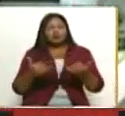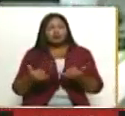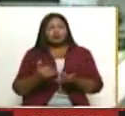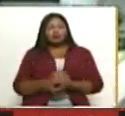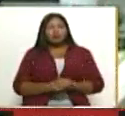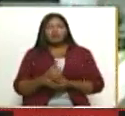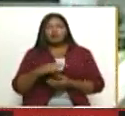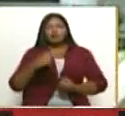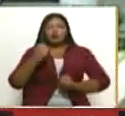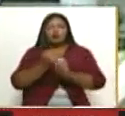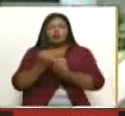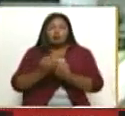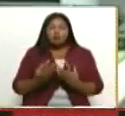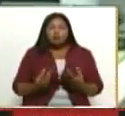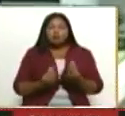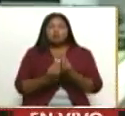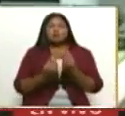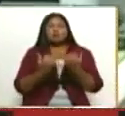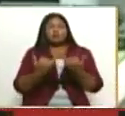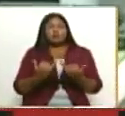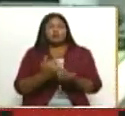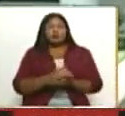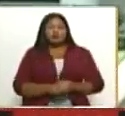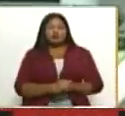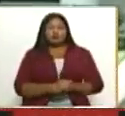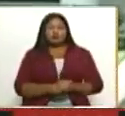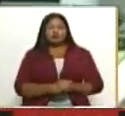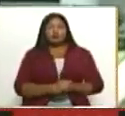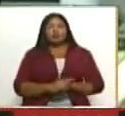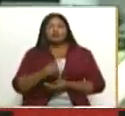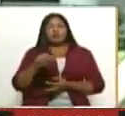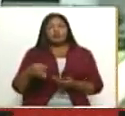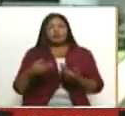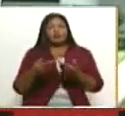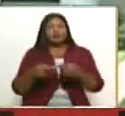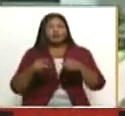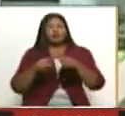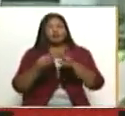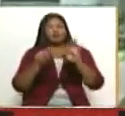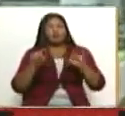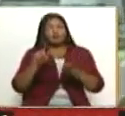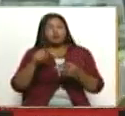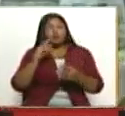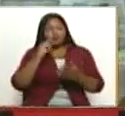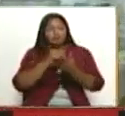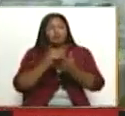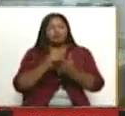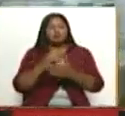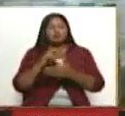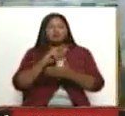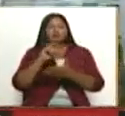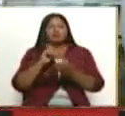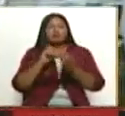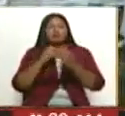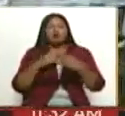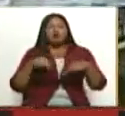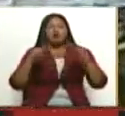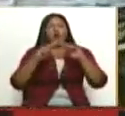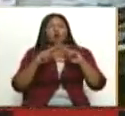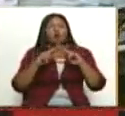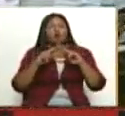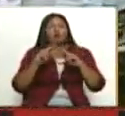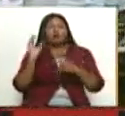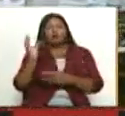de apoyo, acompañamiento y cooperación. También desde luego a la misión de verificación de Naciones Unidas en Colombia y a la